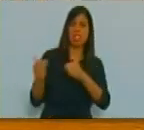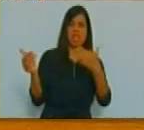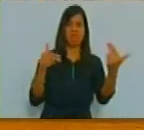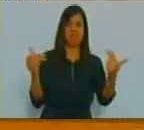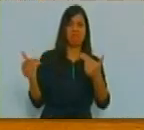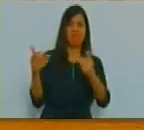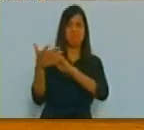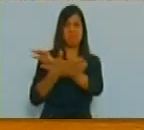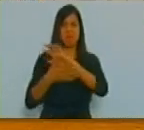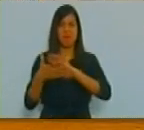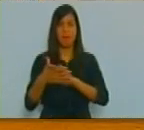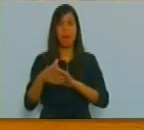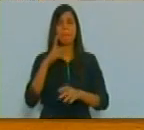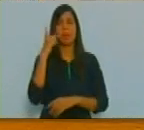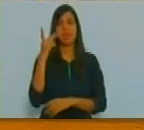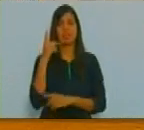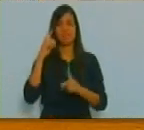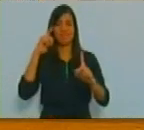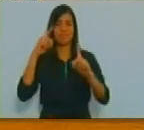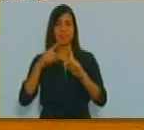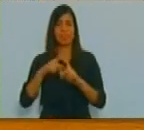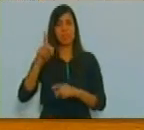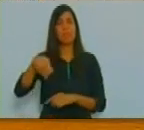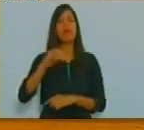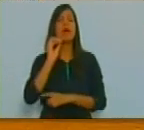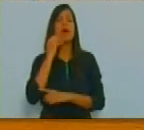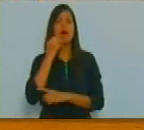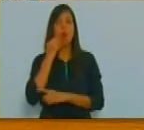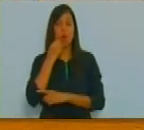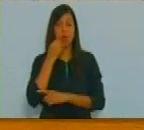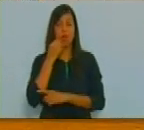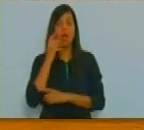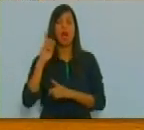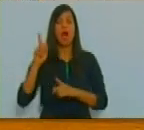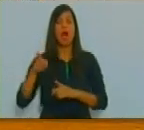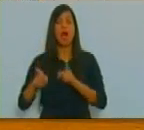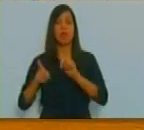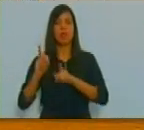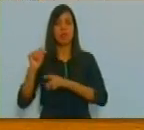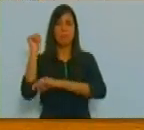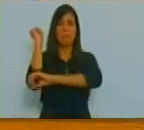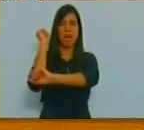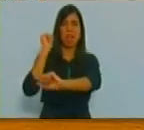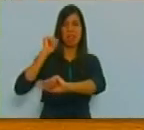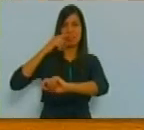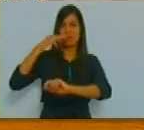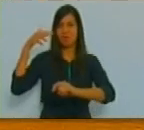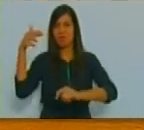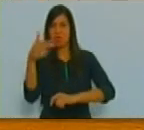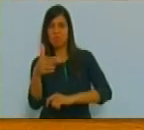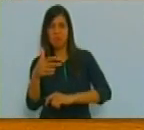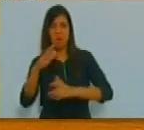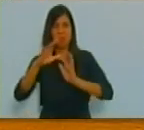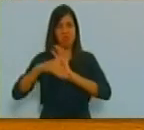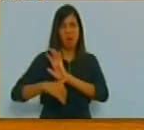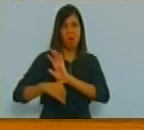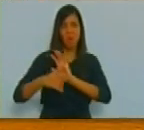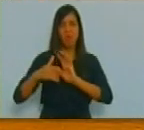y que se han aprovechado también de los jóvenes que optaron por la delincuencia como una forma